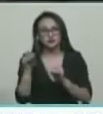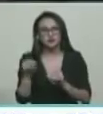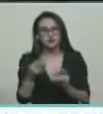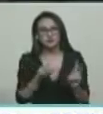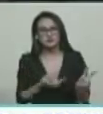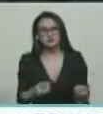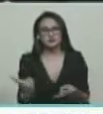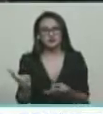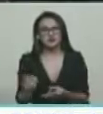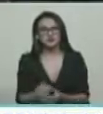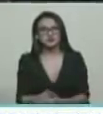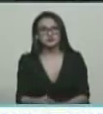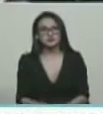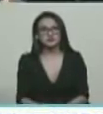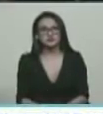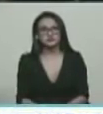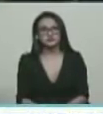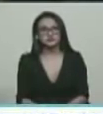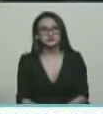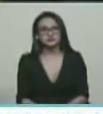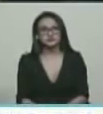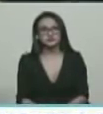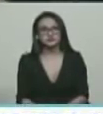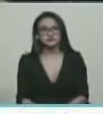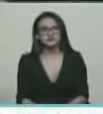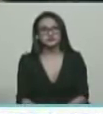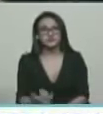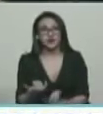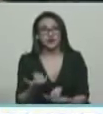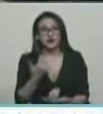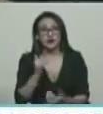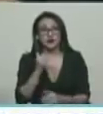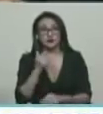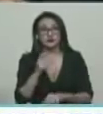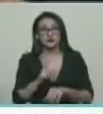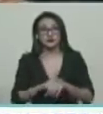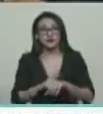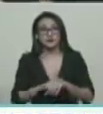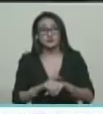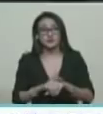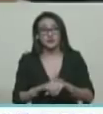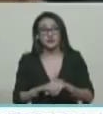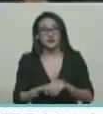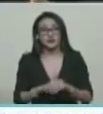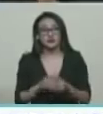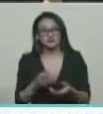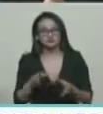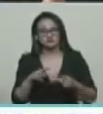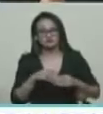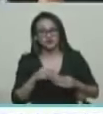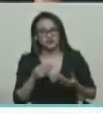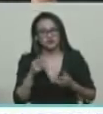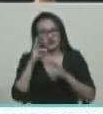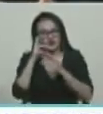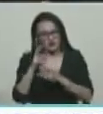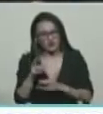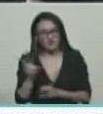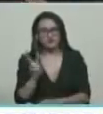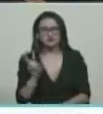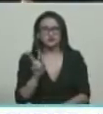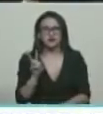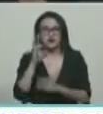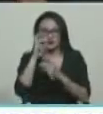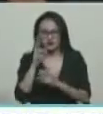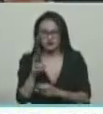para cuando así dispongamos de tiempo, pero es, bueno, el reconocimiento a Venezuela, el reconocimiento a la Asamblea